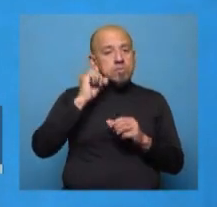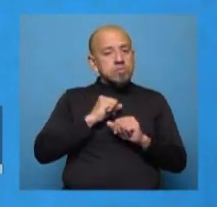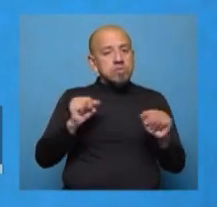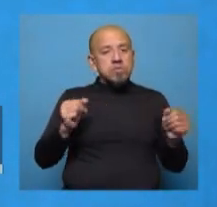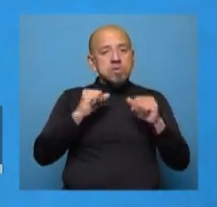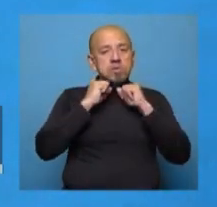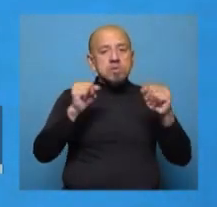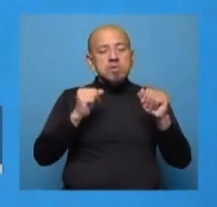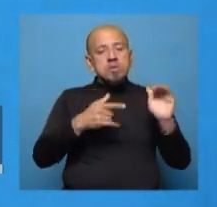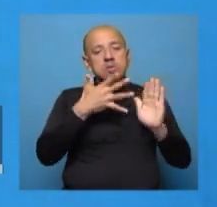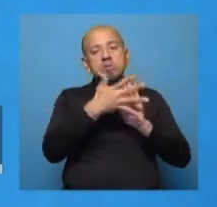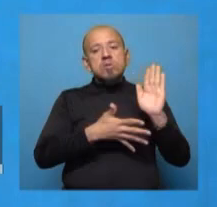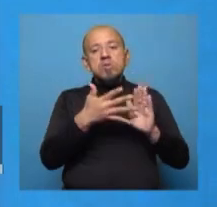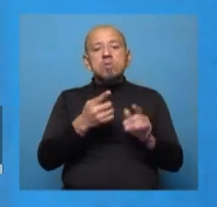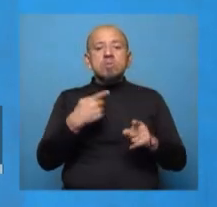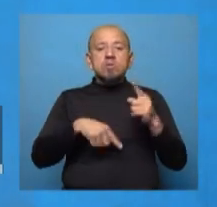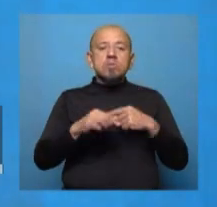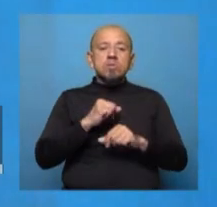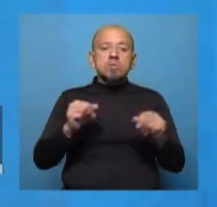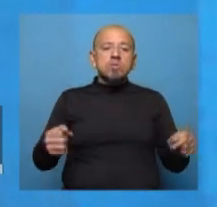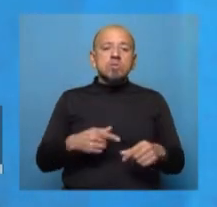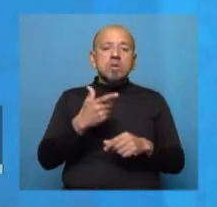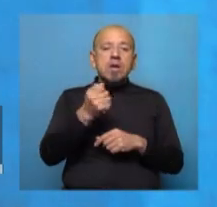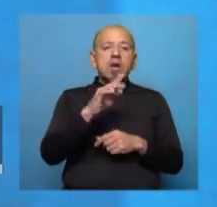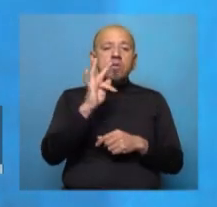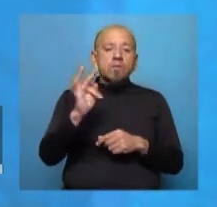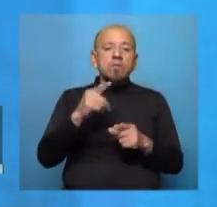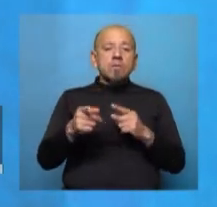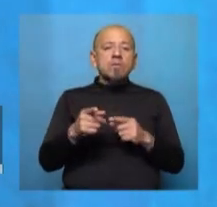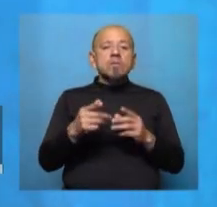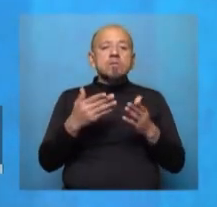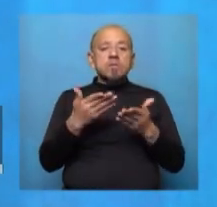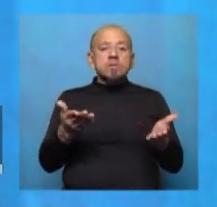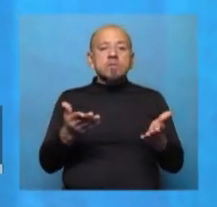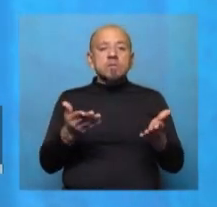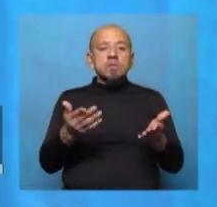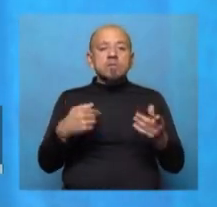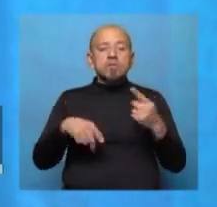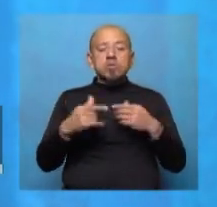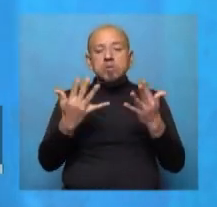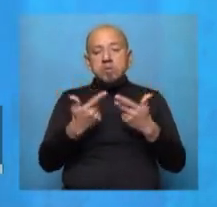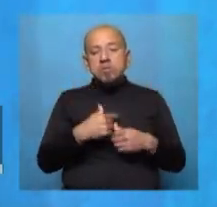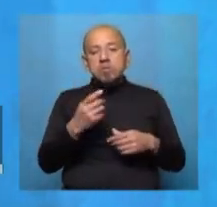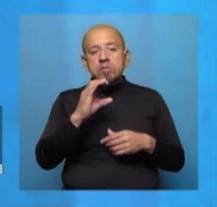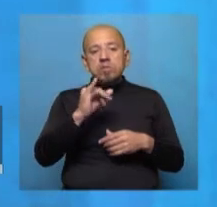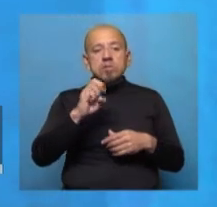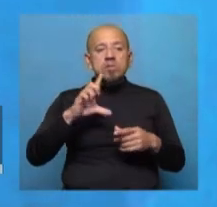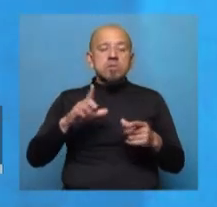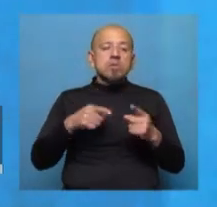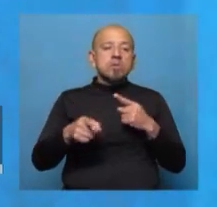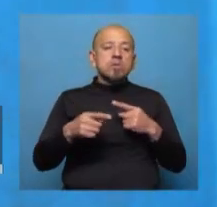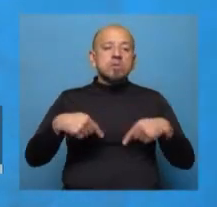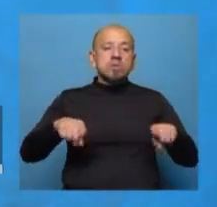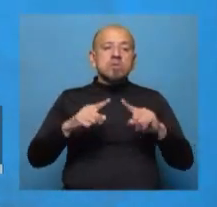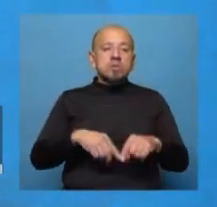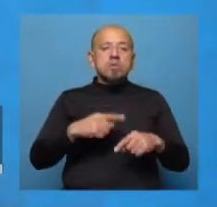secretaría nacional Pero quizás la asociación ug Guaya de fútbol en tanto entidad de la sociedad civil por fuera de las